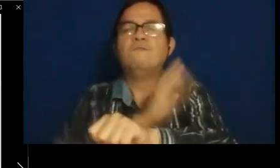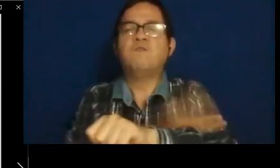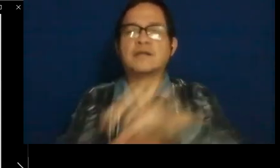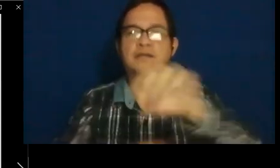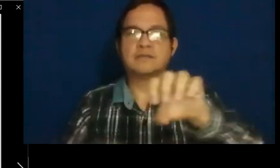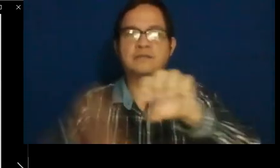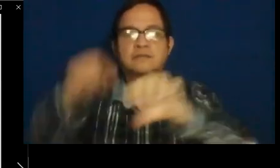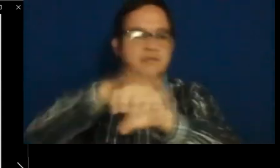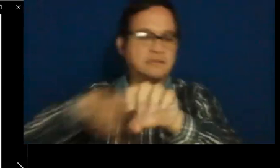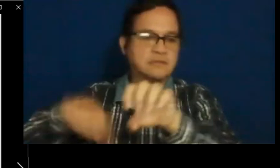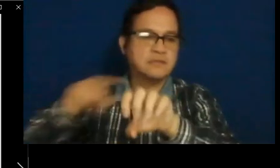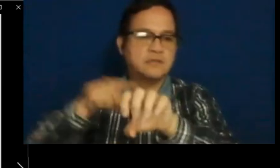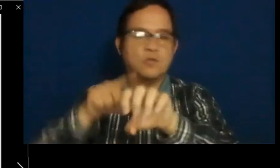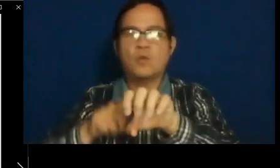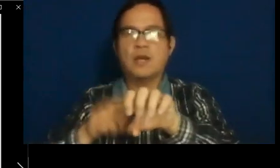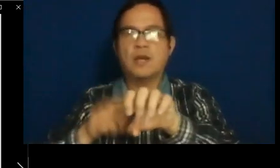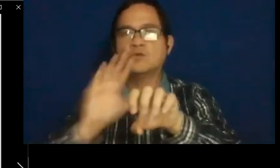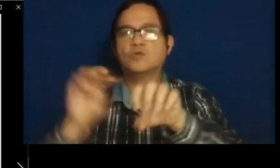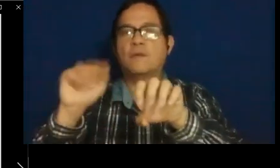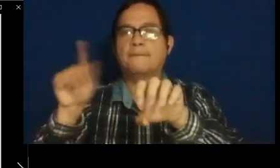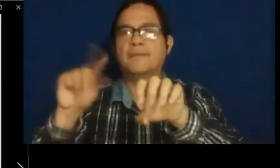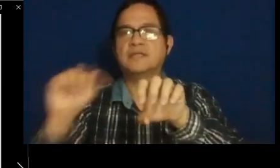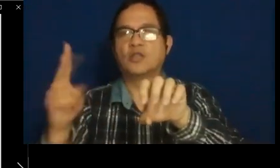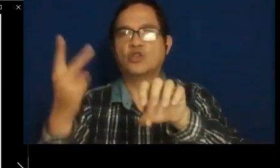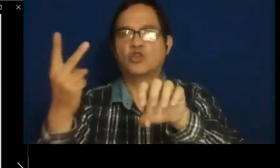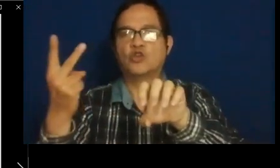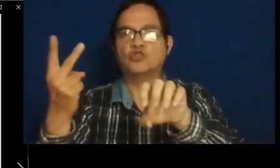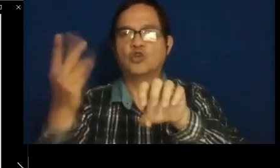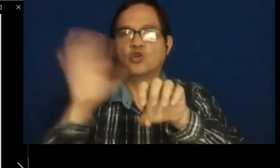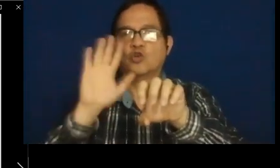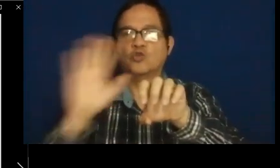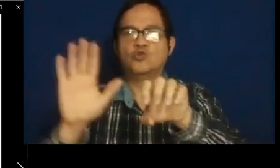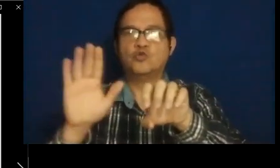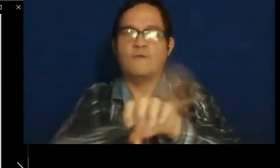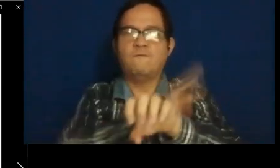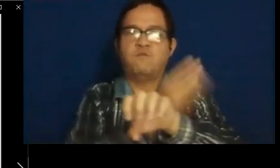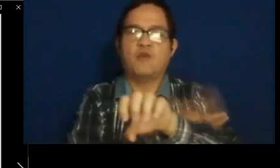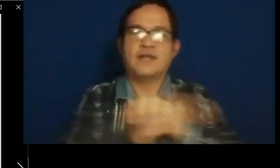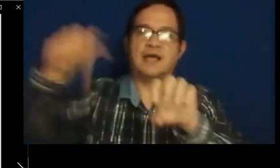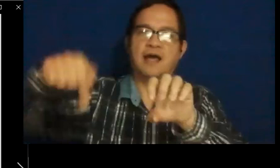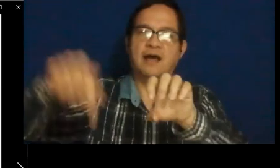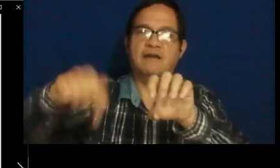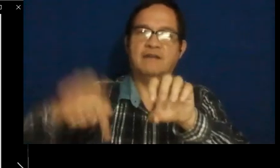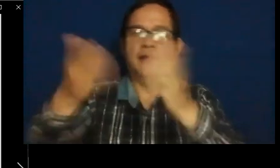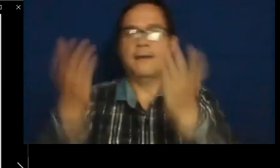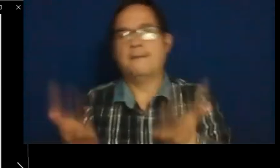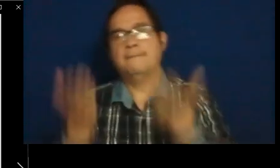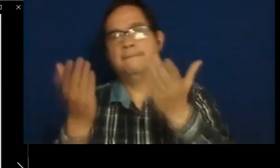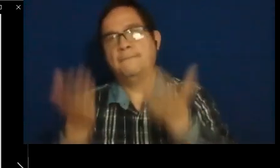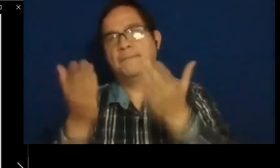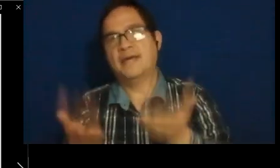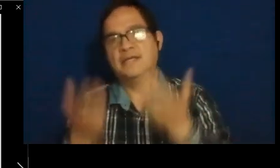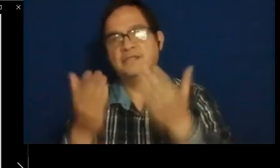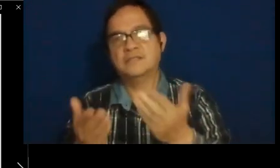1. Vamos a la masa 2. Entonces vamos a tener una fuerza que apunta hacia abajo, se va a denominar peso, en este caso